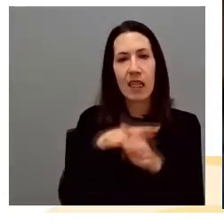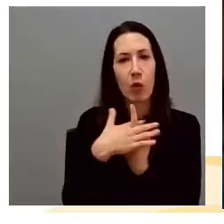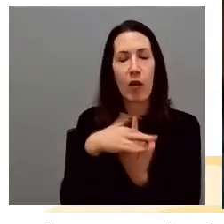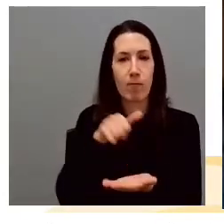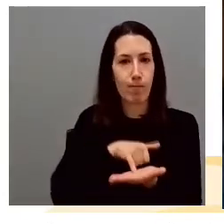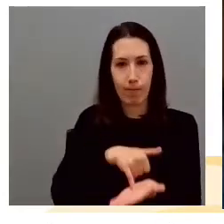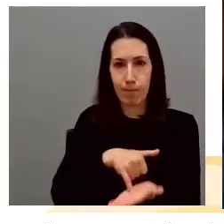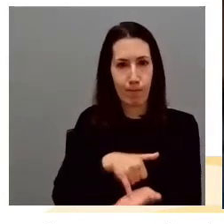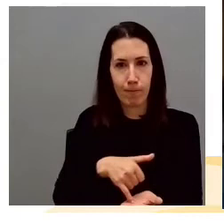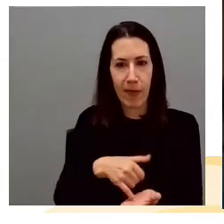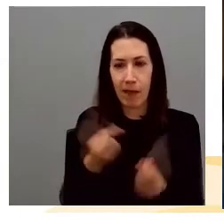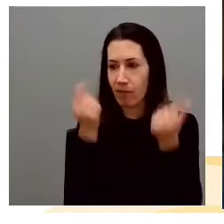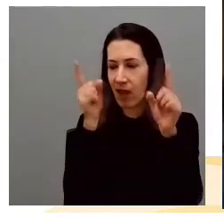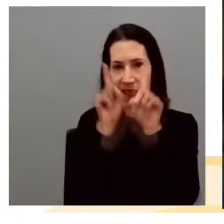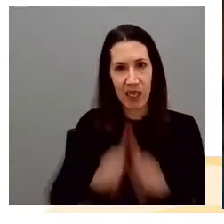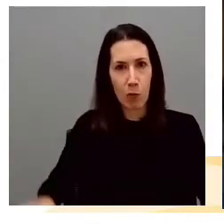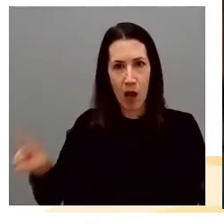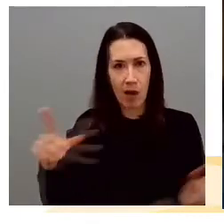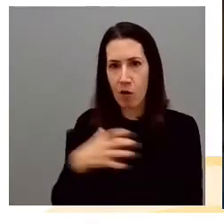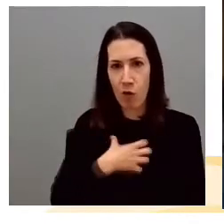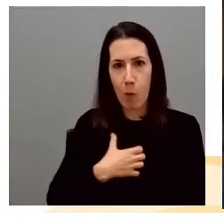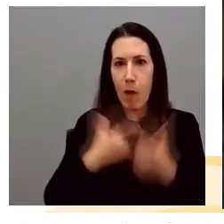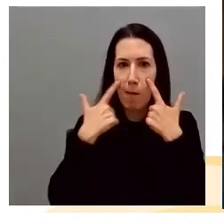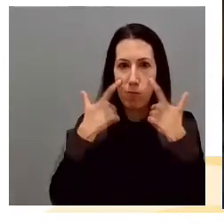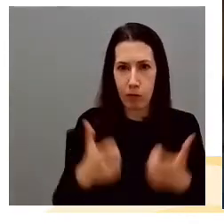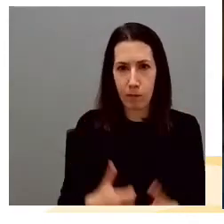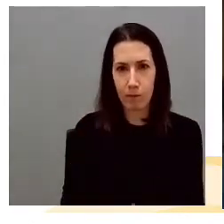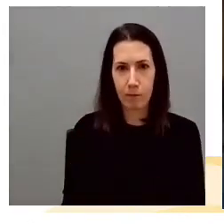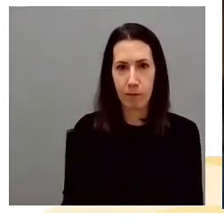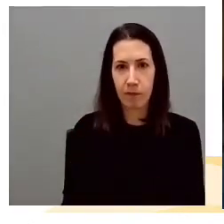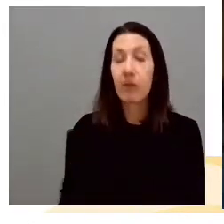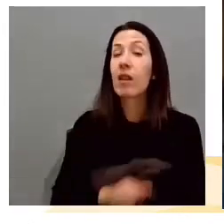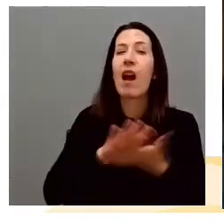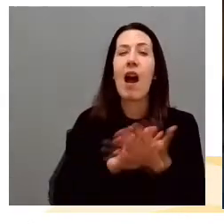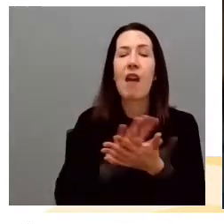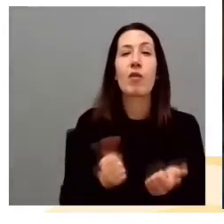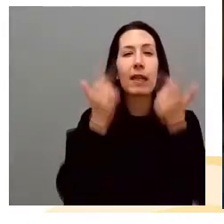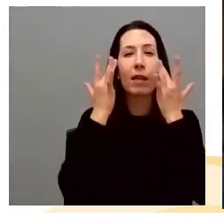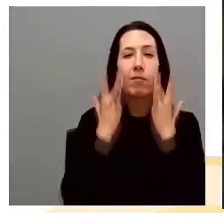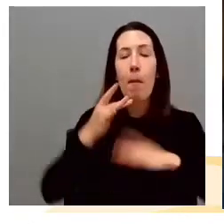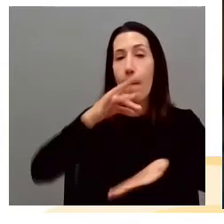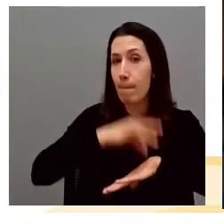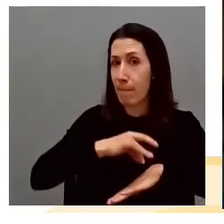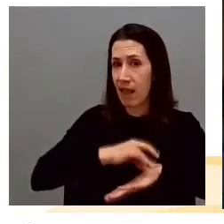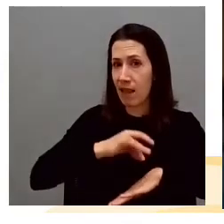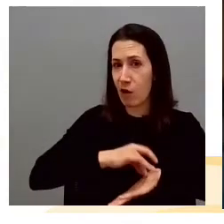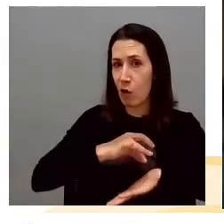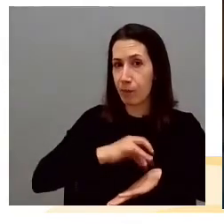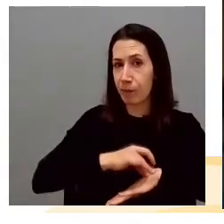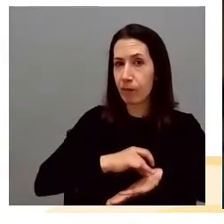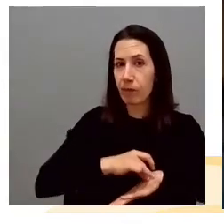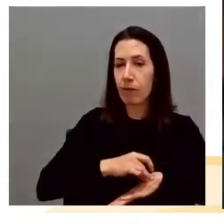de maquillaje o de enmascaramiento, ¿no? En términos médicos, abusando un poco de